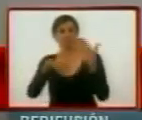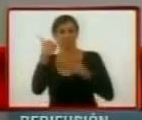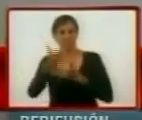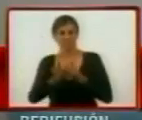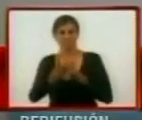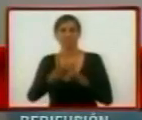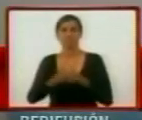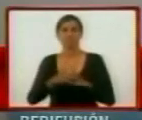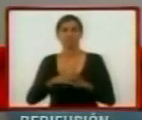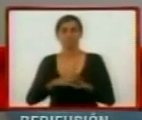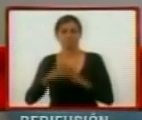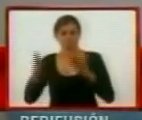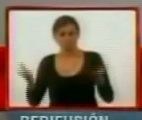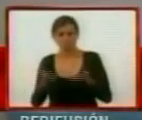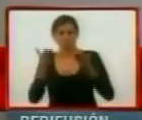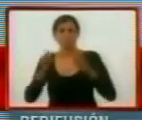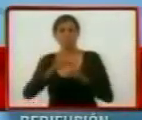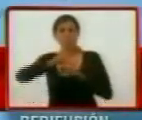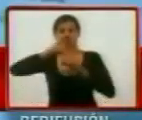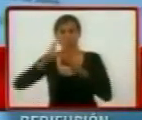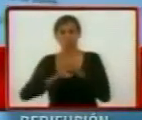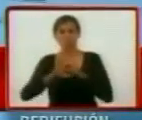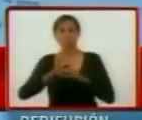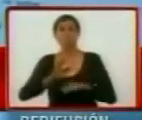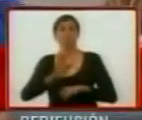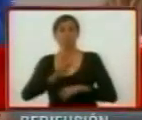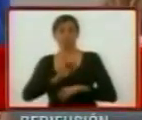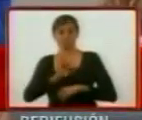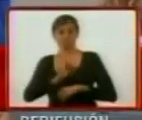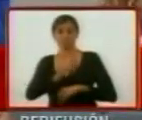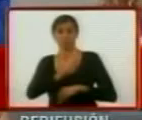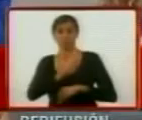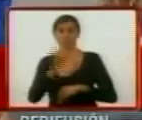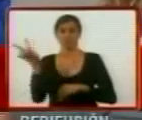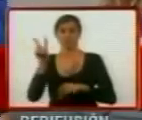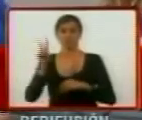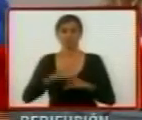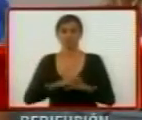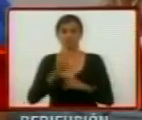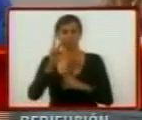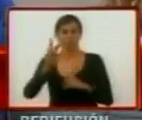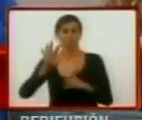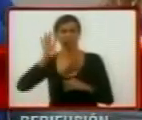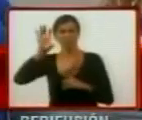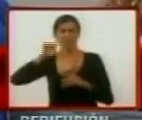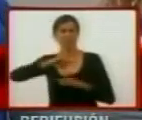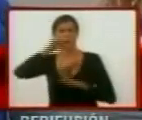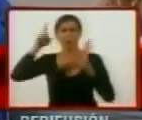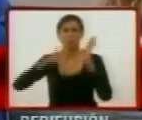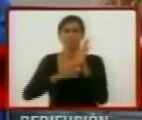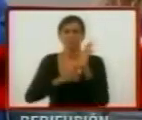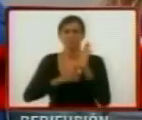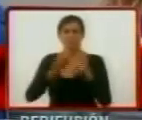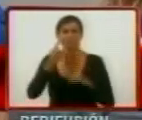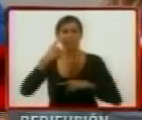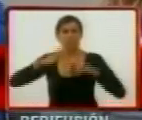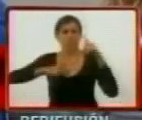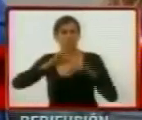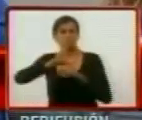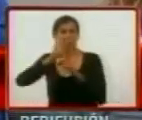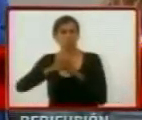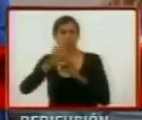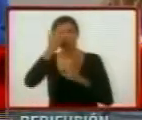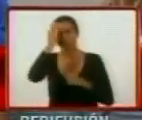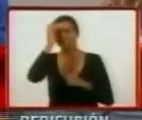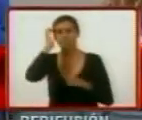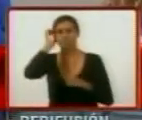instancia que ha potenciado lo cultural y lo autóctono. Que visibilizamos una patria entera, visibilizamos procesos culturales en toda la